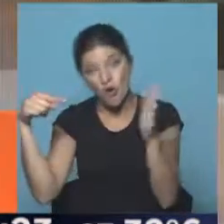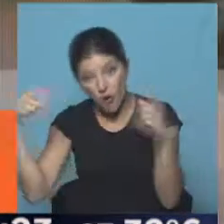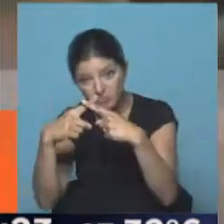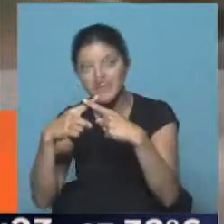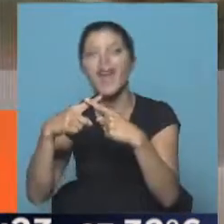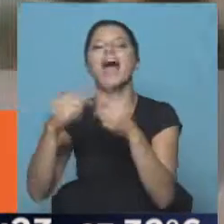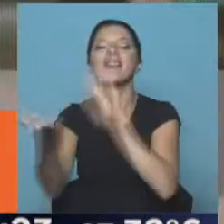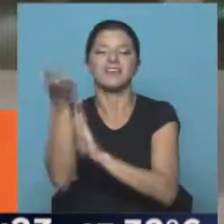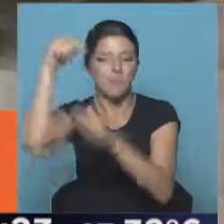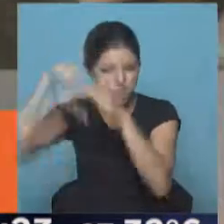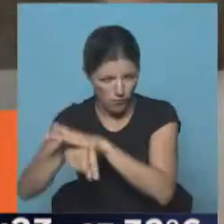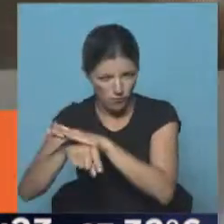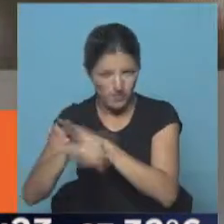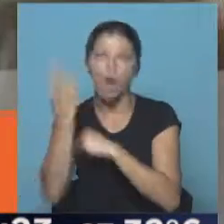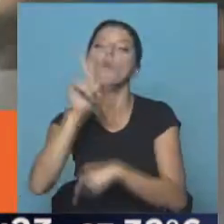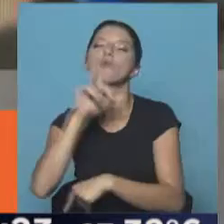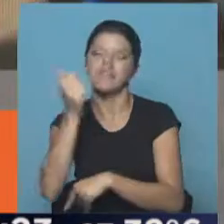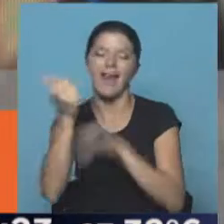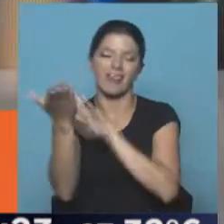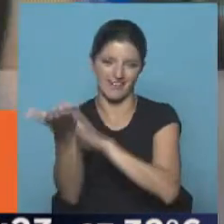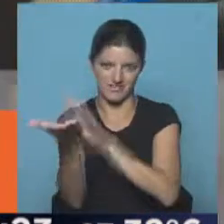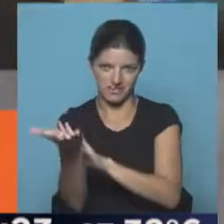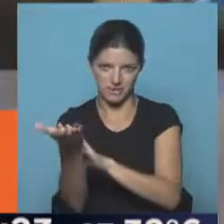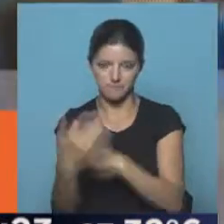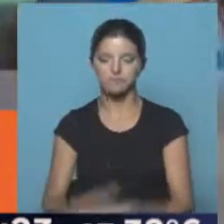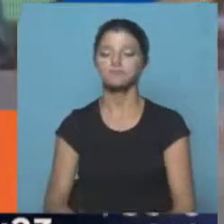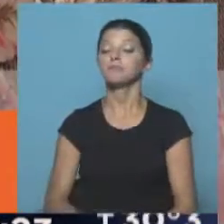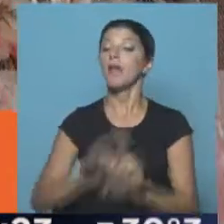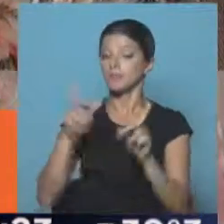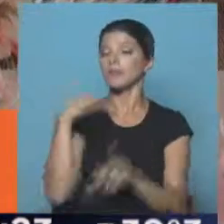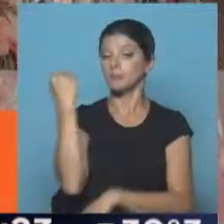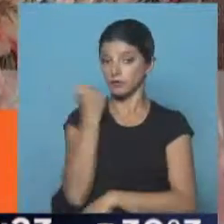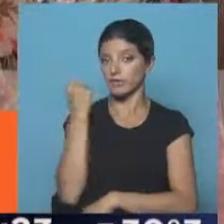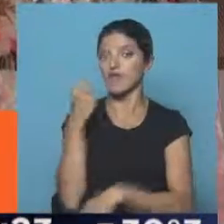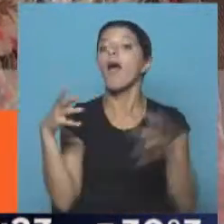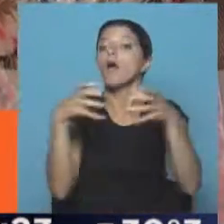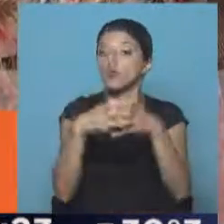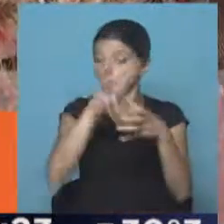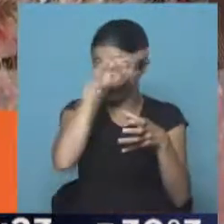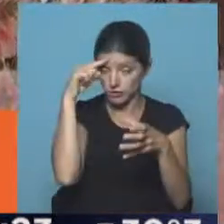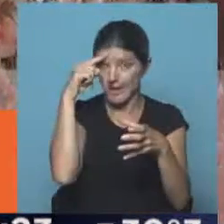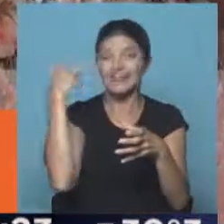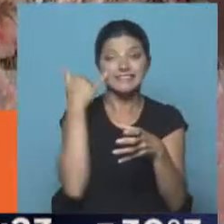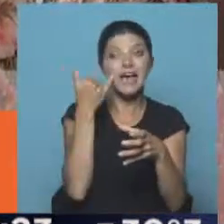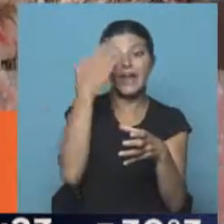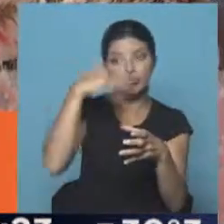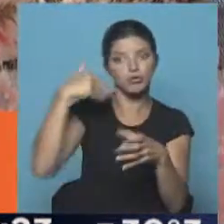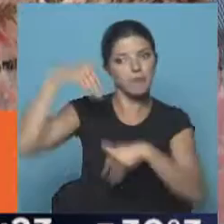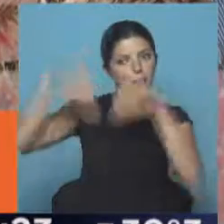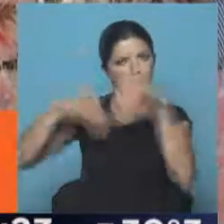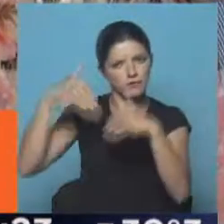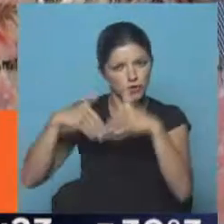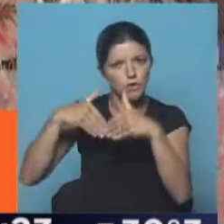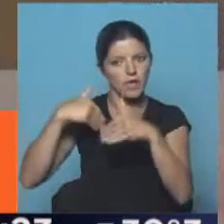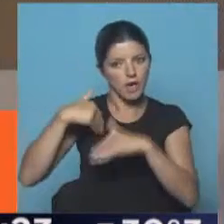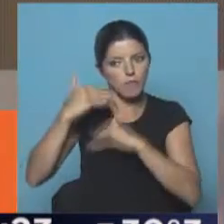con un llamado de atención importante, me parece que es que el Frente Nacional viene creciendo de manera sistemática en todas las elecciones desde hace ya una década y